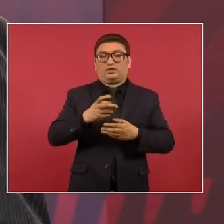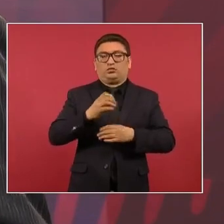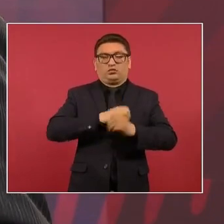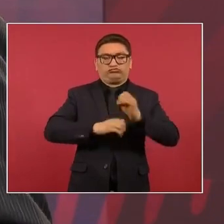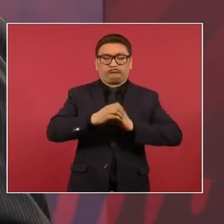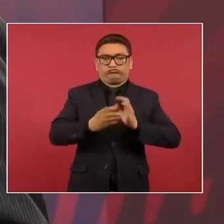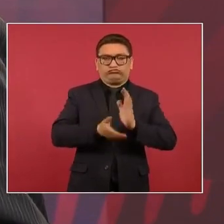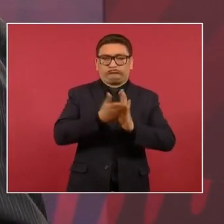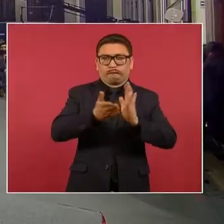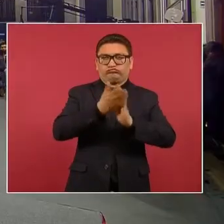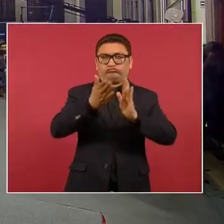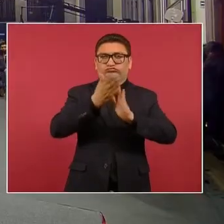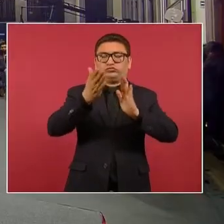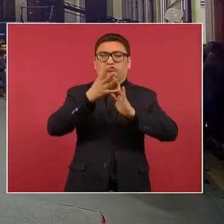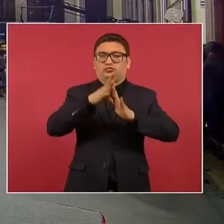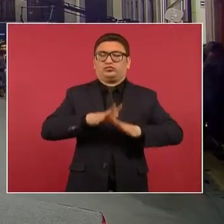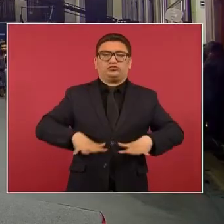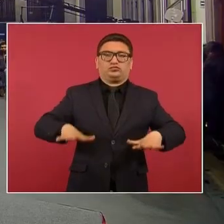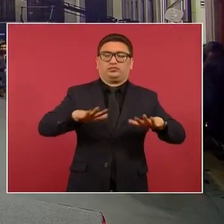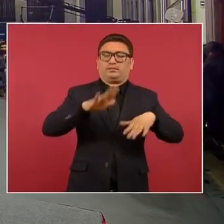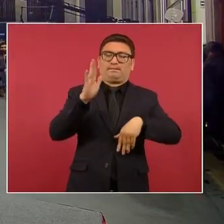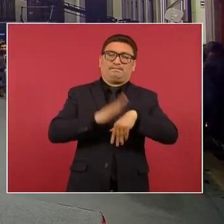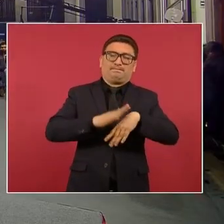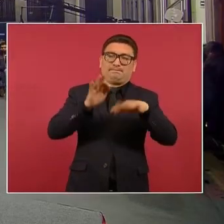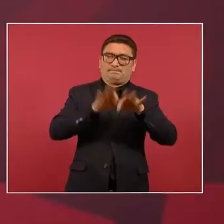pública más importante